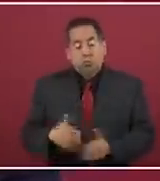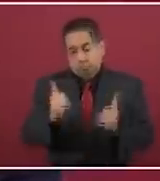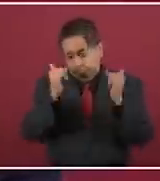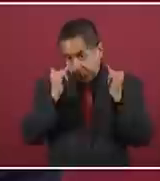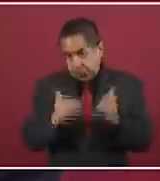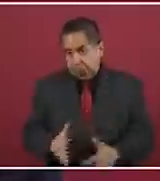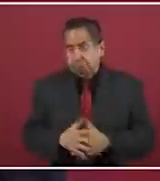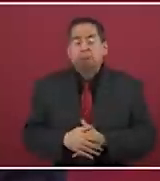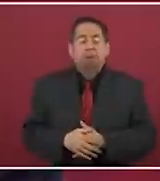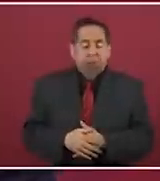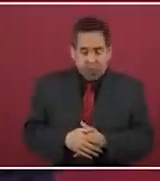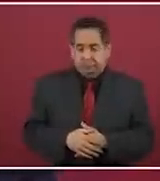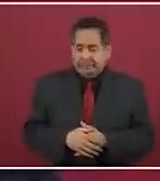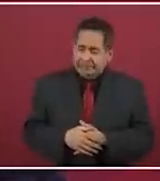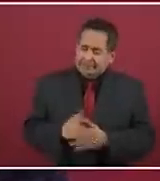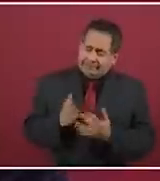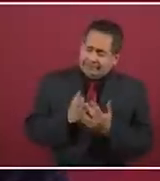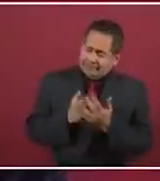quitar